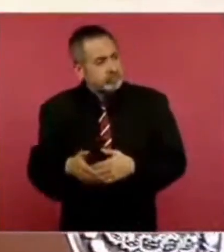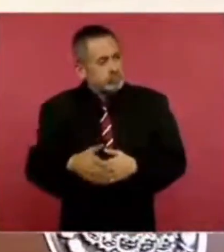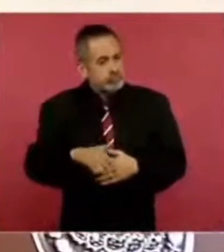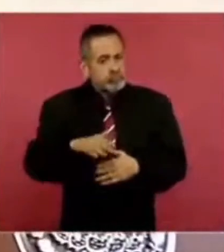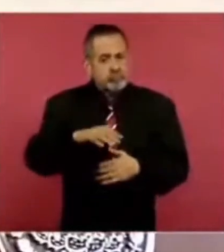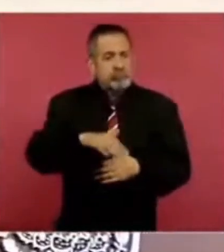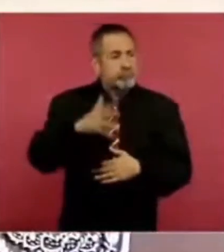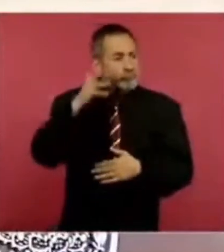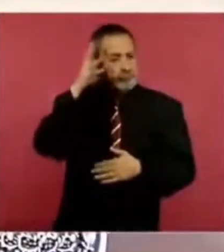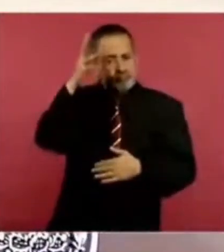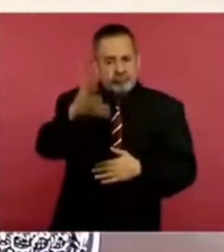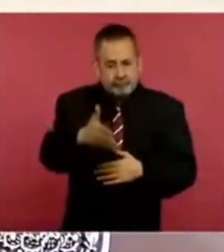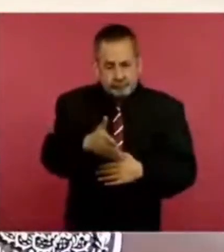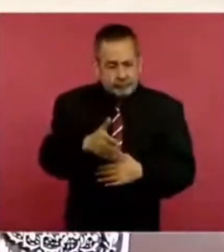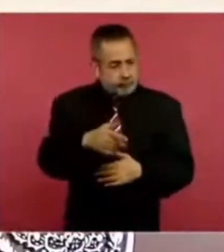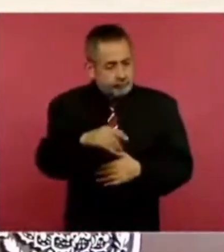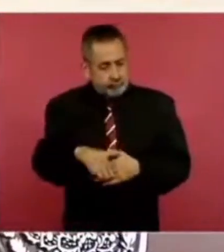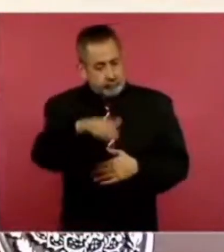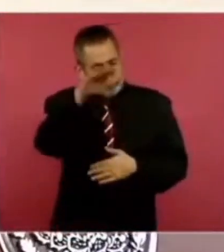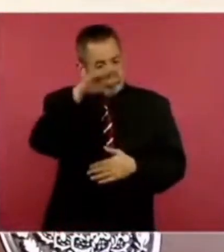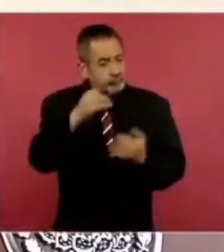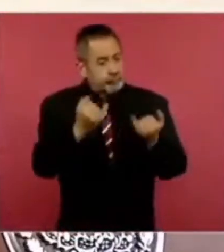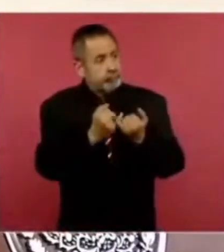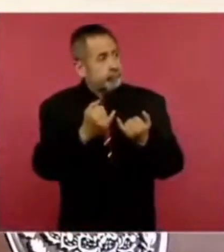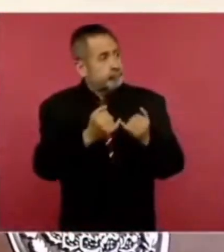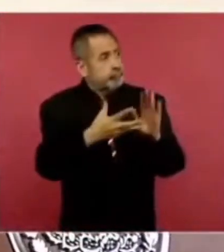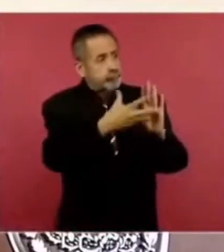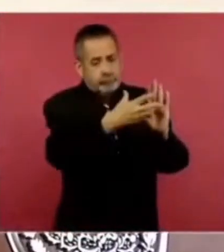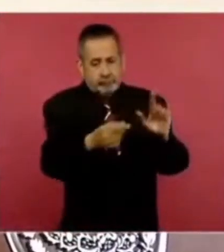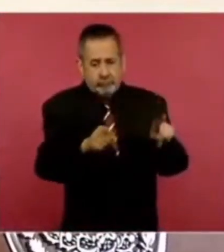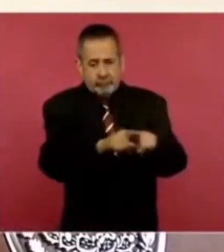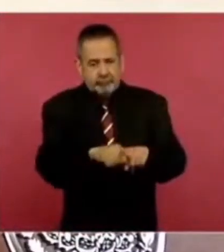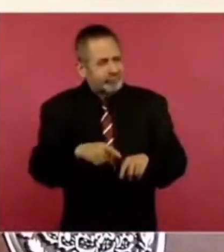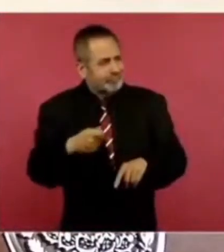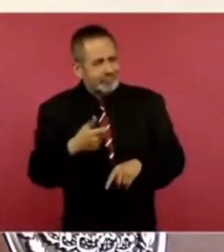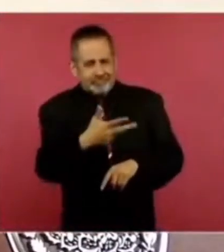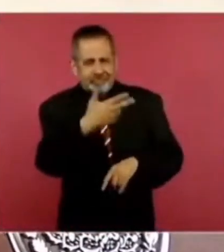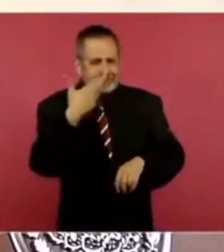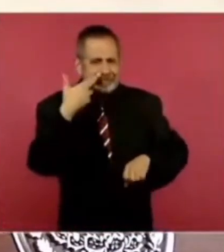como don fulano, un reverendo ladrón.